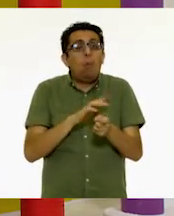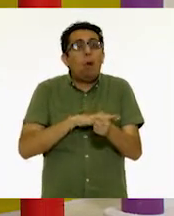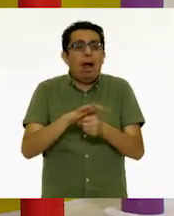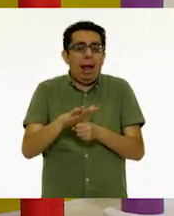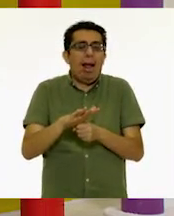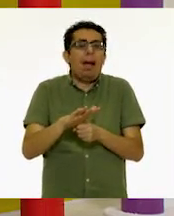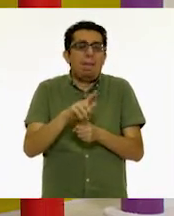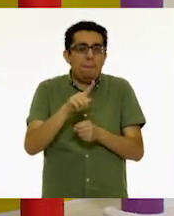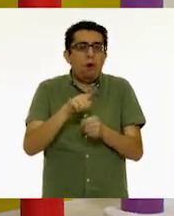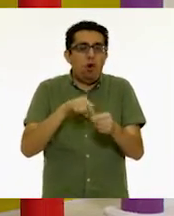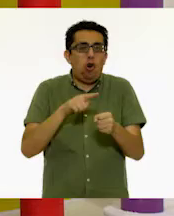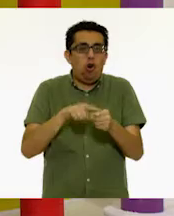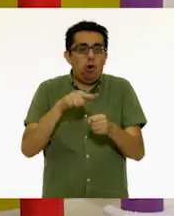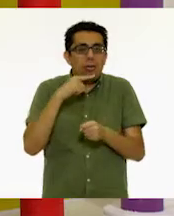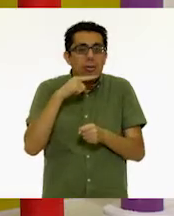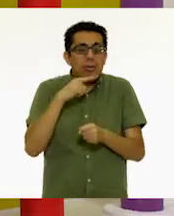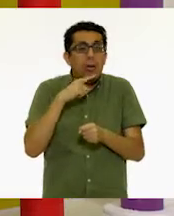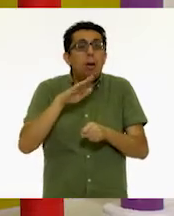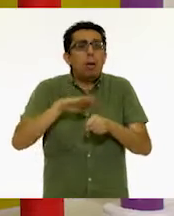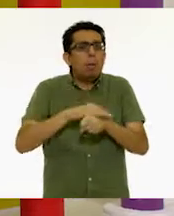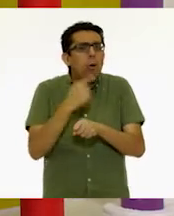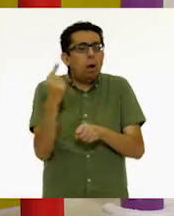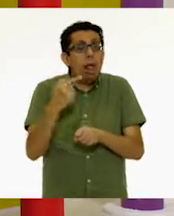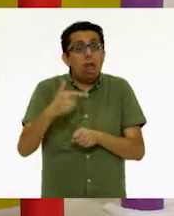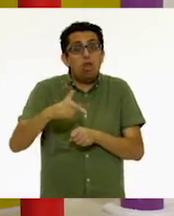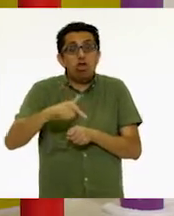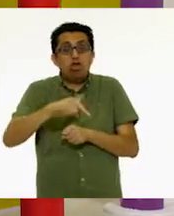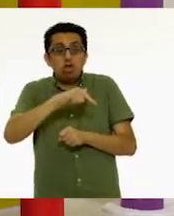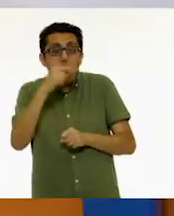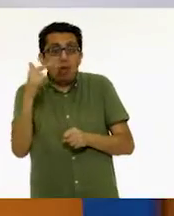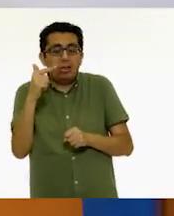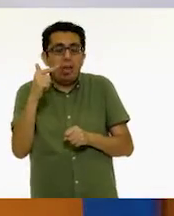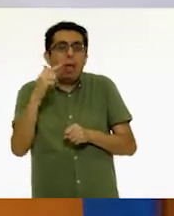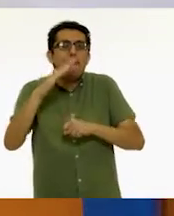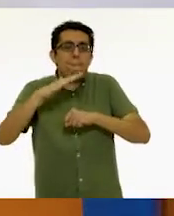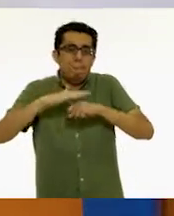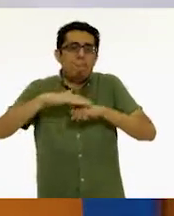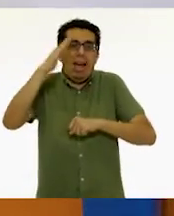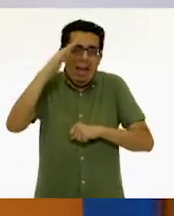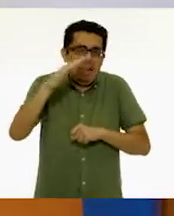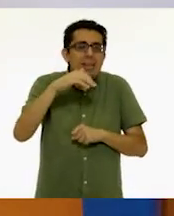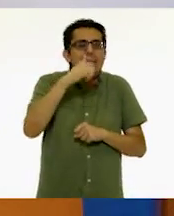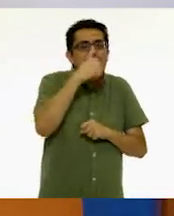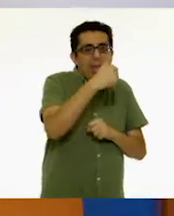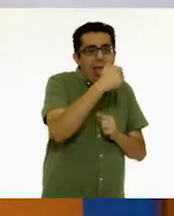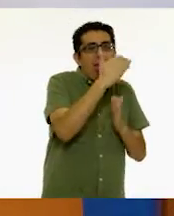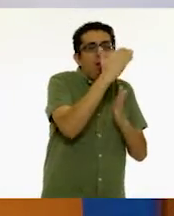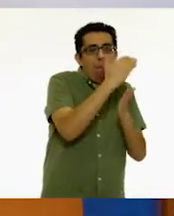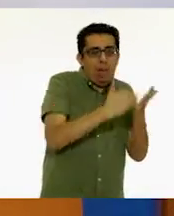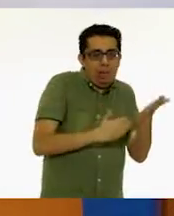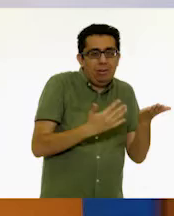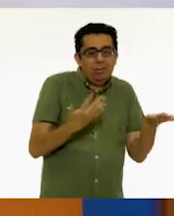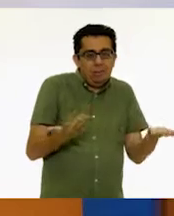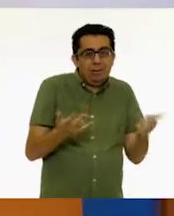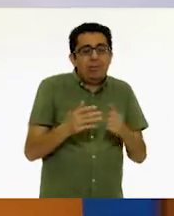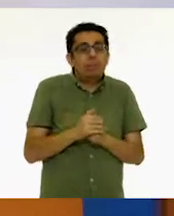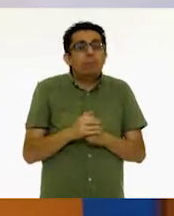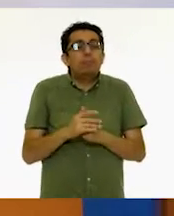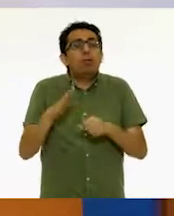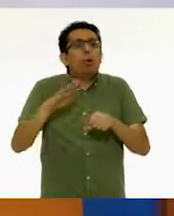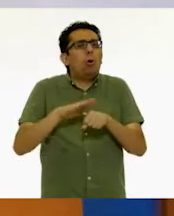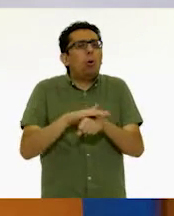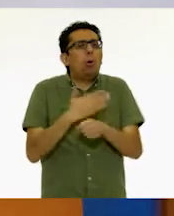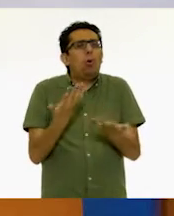el 12 es un número mayor que el 6. Muy bien, Rocío. ¿Y cómo podemos